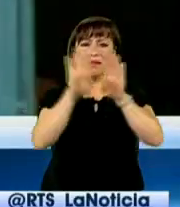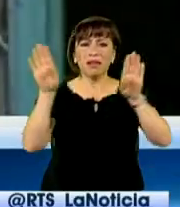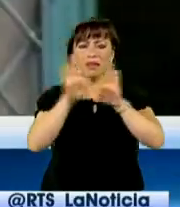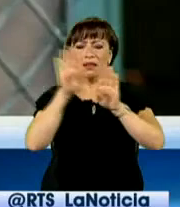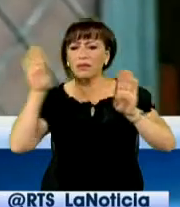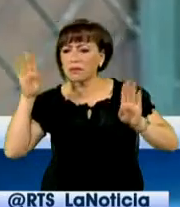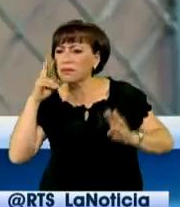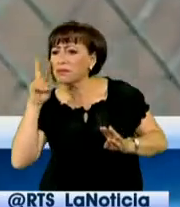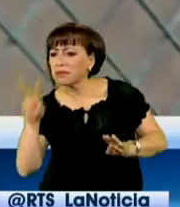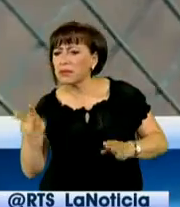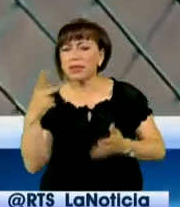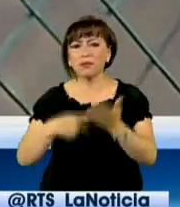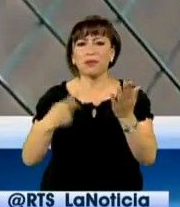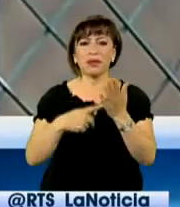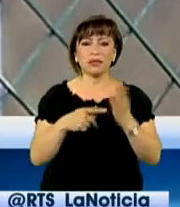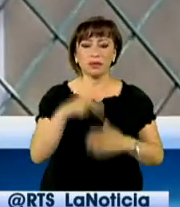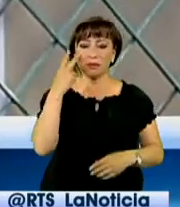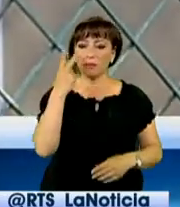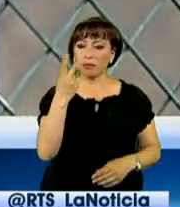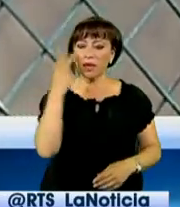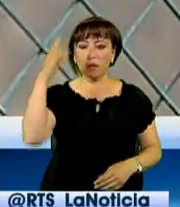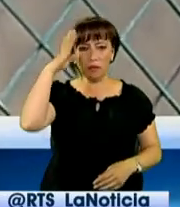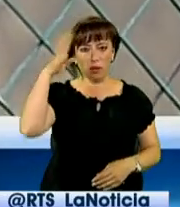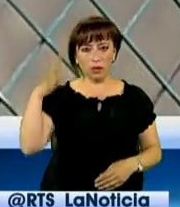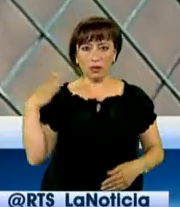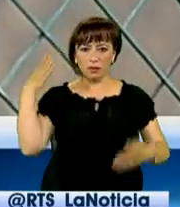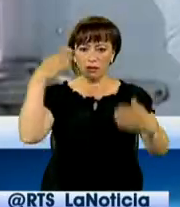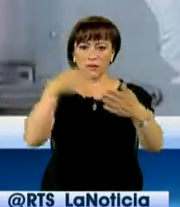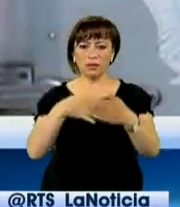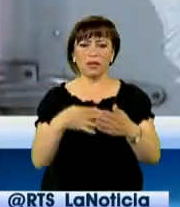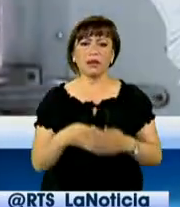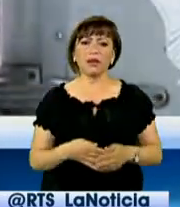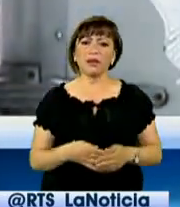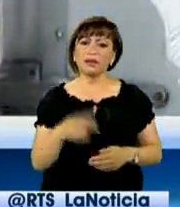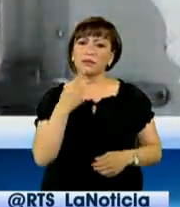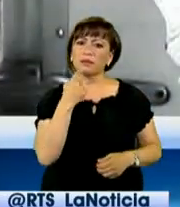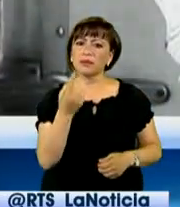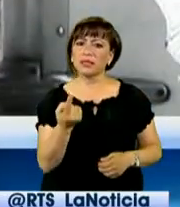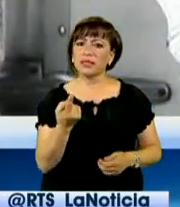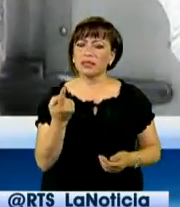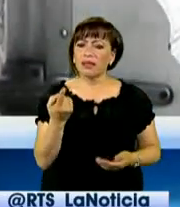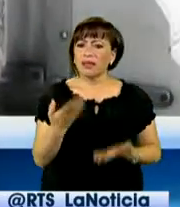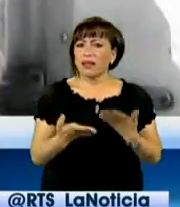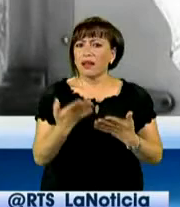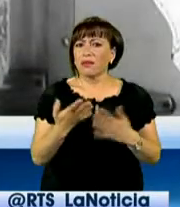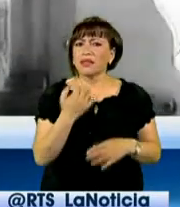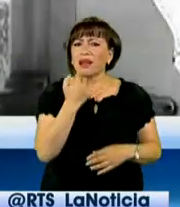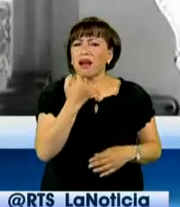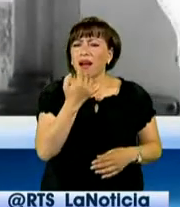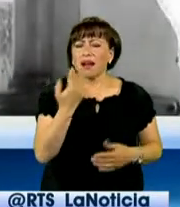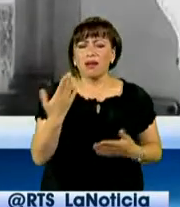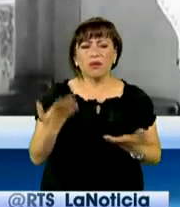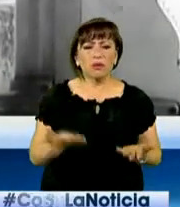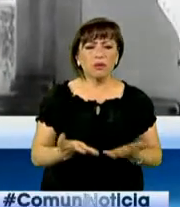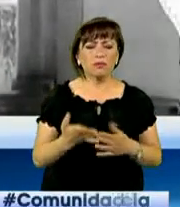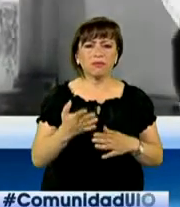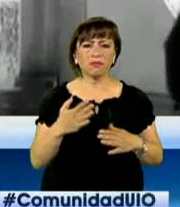el movimiento de patrulleros y policías. Entonces, era señal que algo grave pasó.